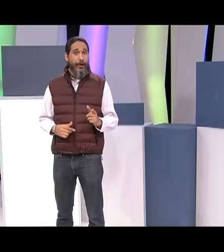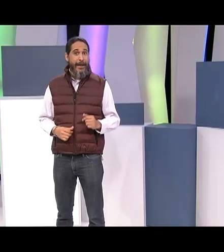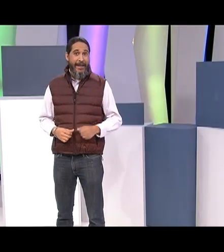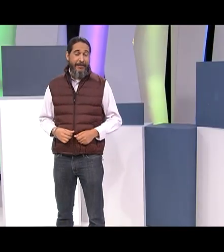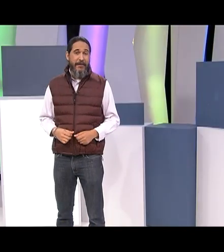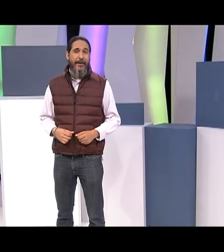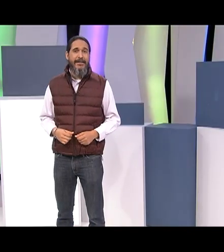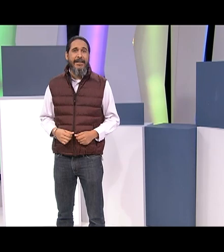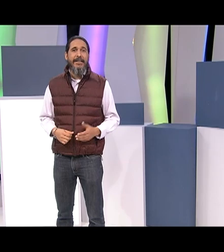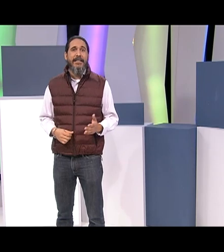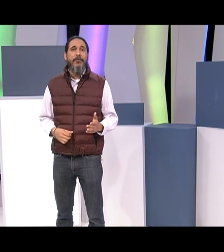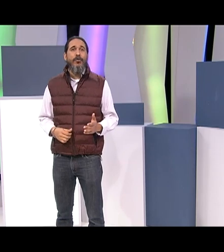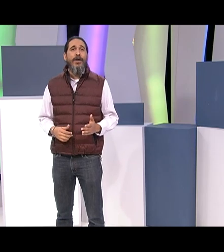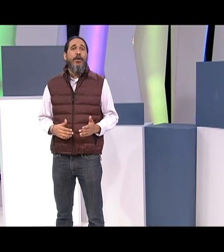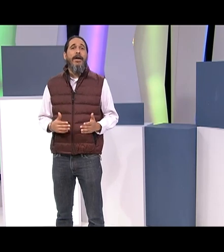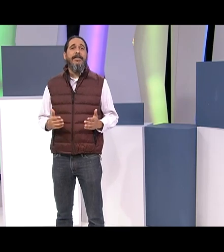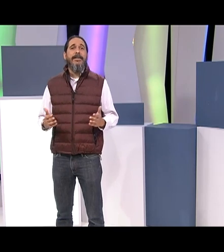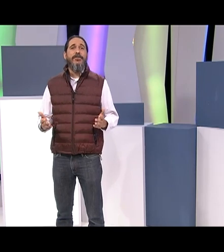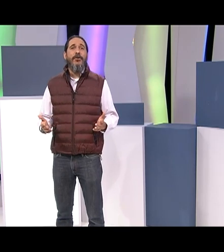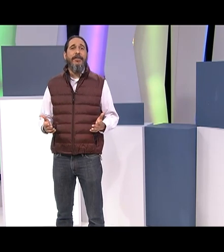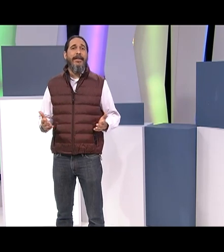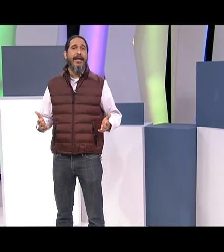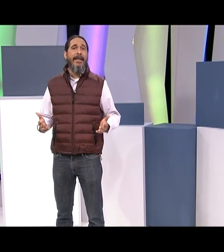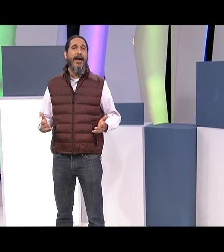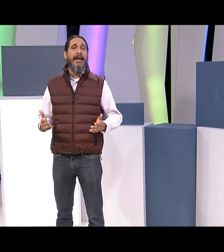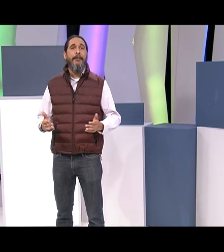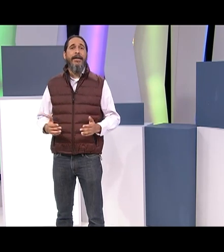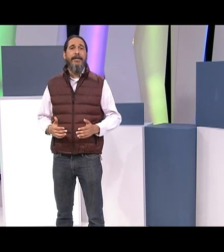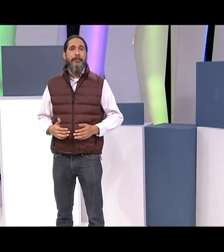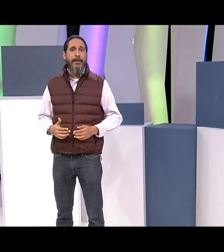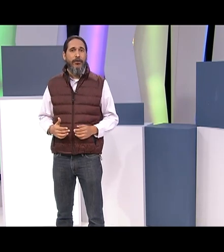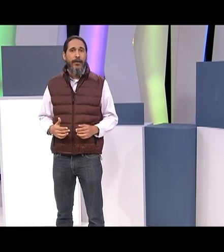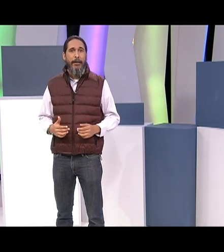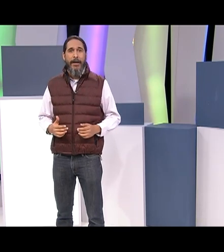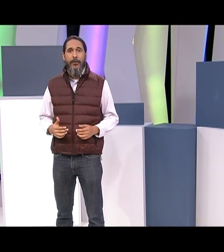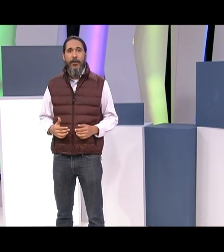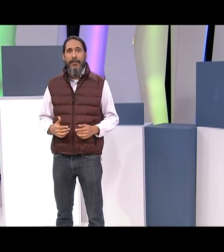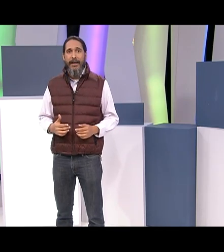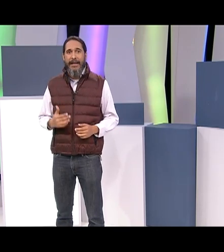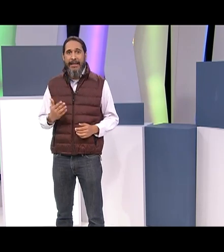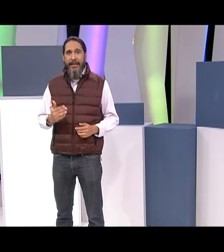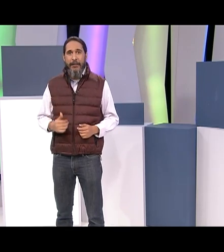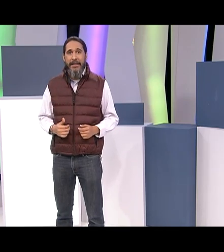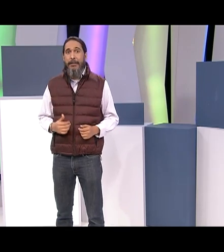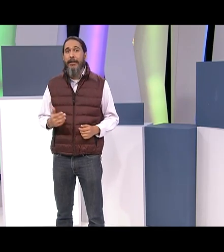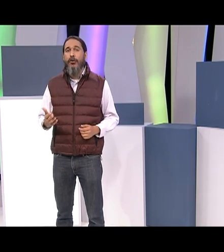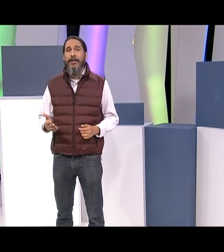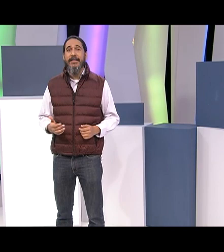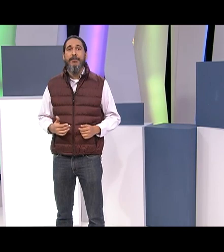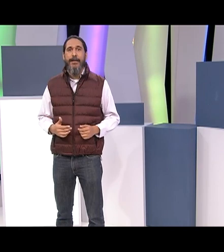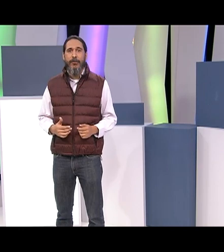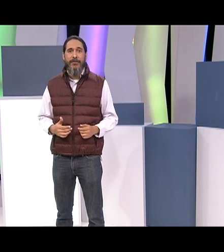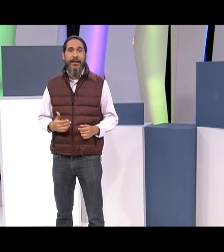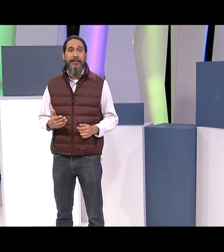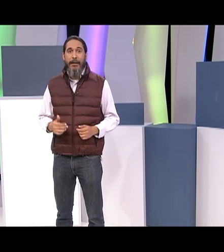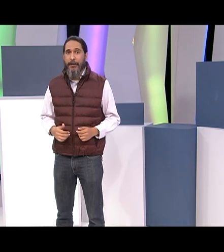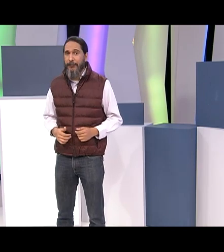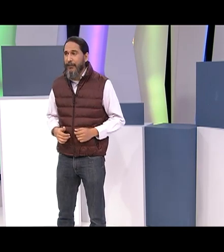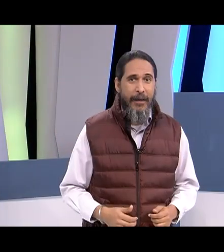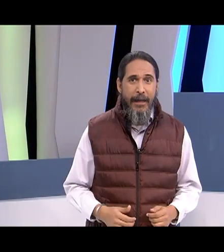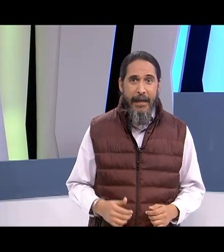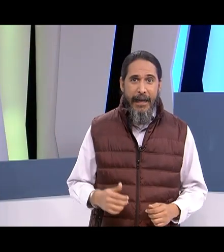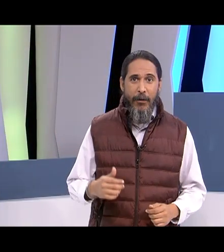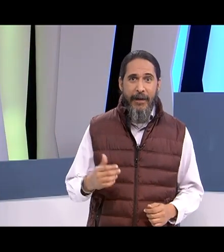Y hoy en Interfaz iniciamos una nueva sección dedicada al emprendimiento de la mano del INADEM y mentores expertos en el